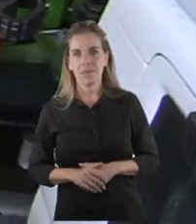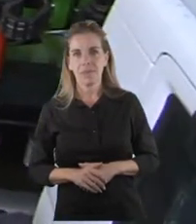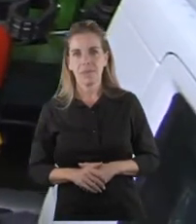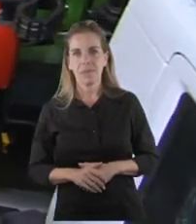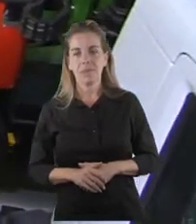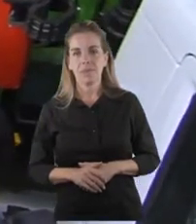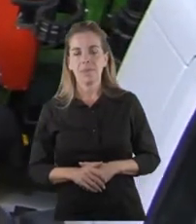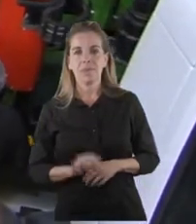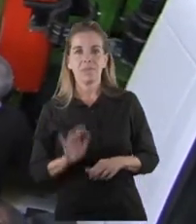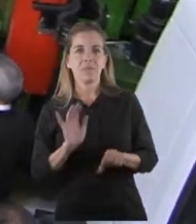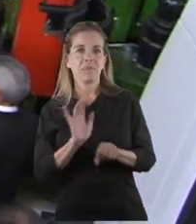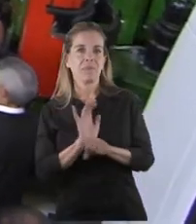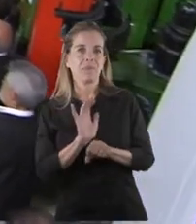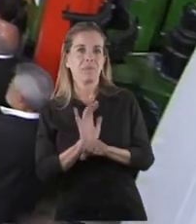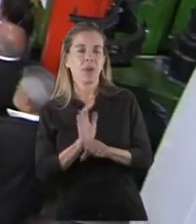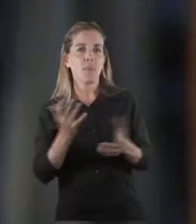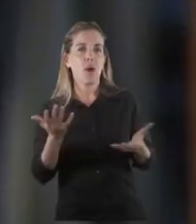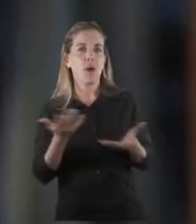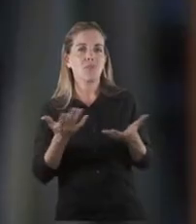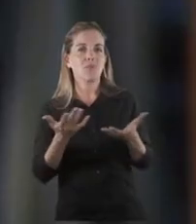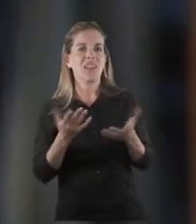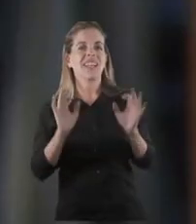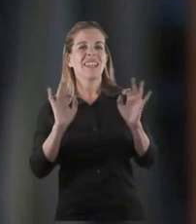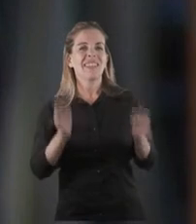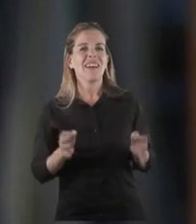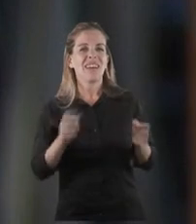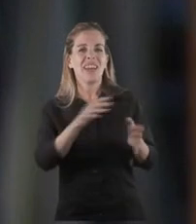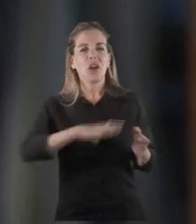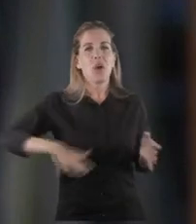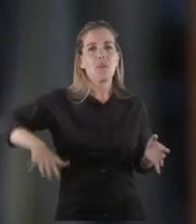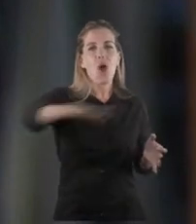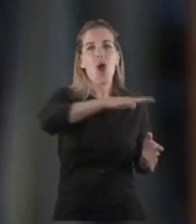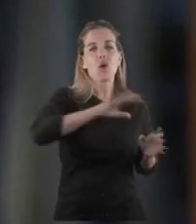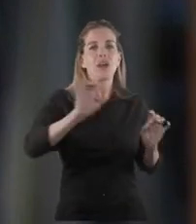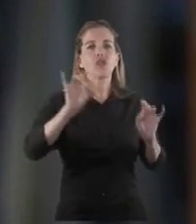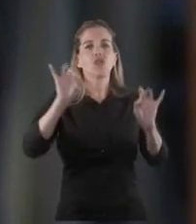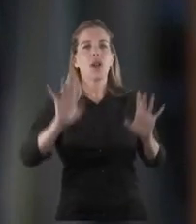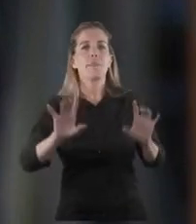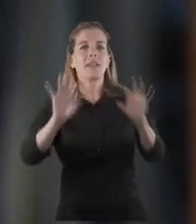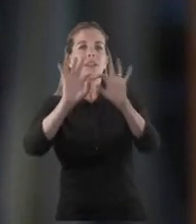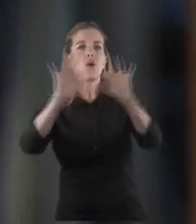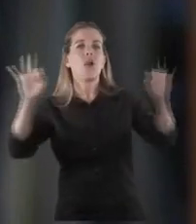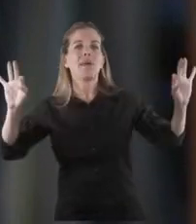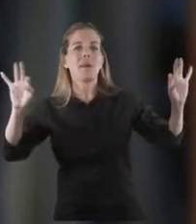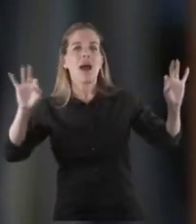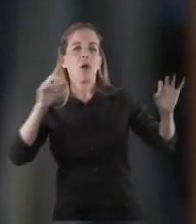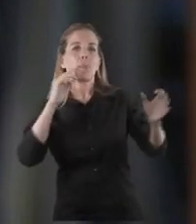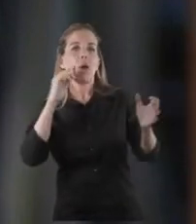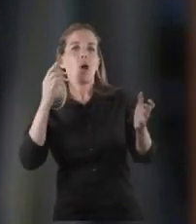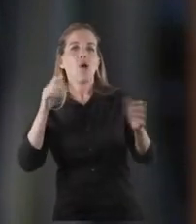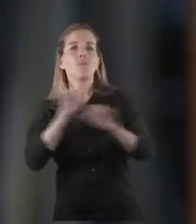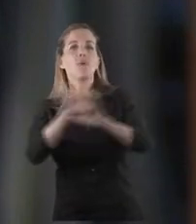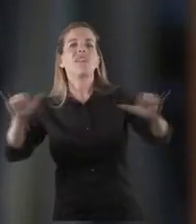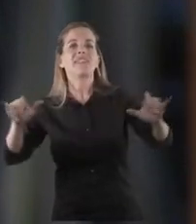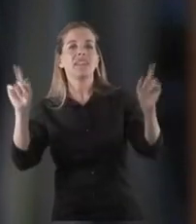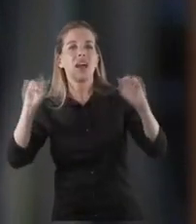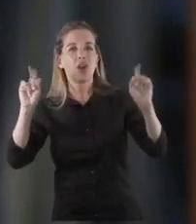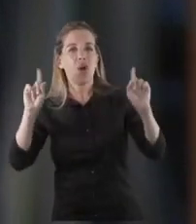es un título que no es simplemente un eslogan marketinero, esto es el trabajo